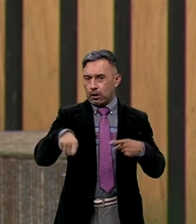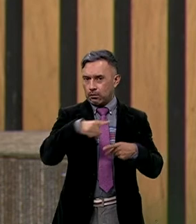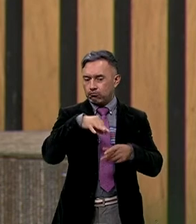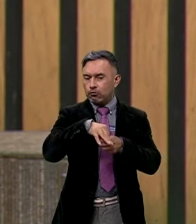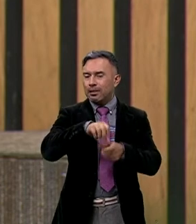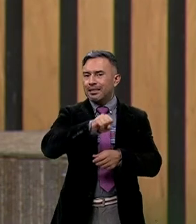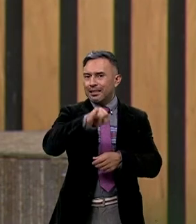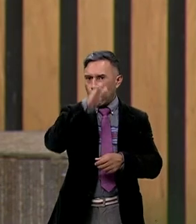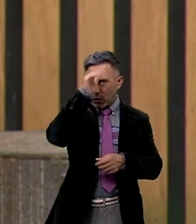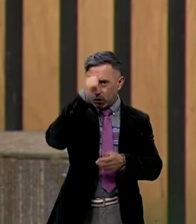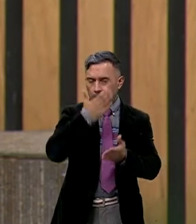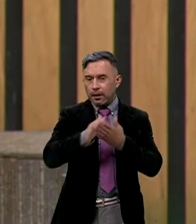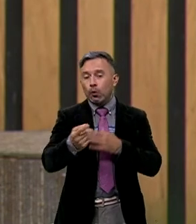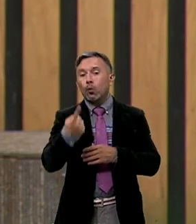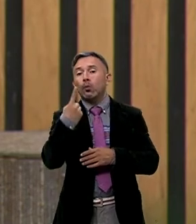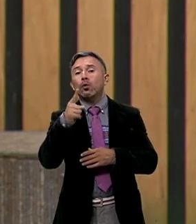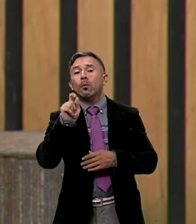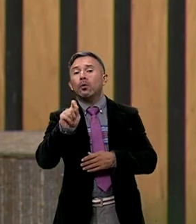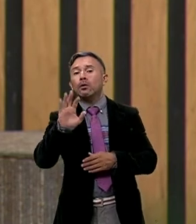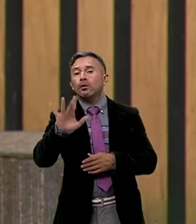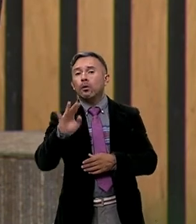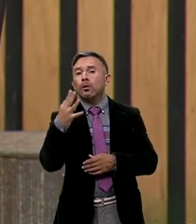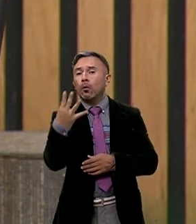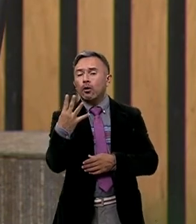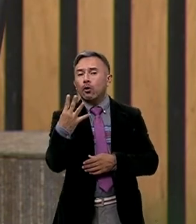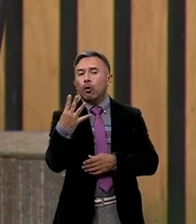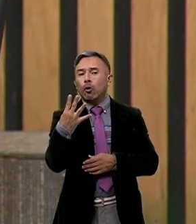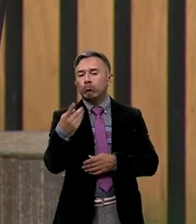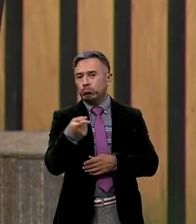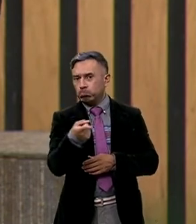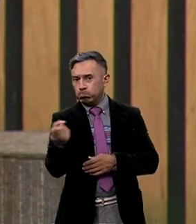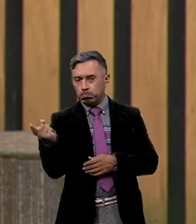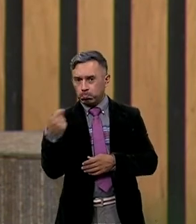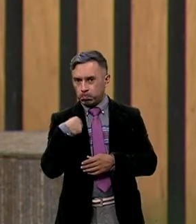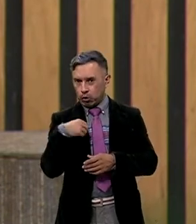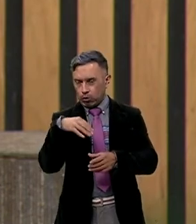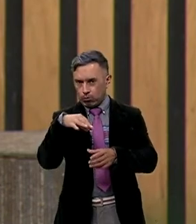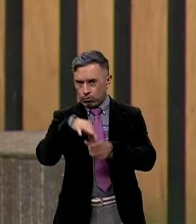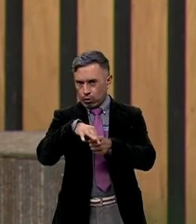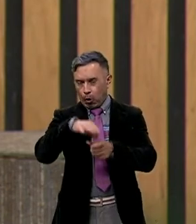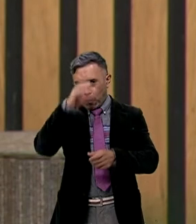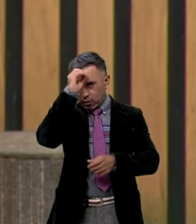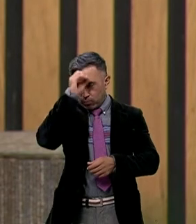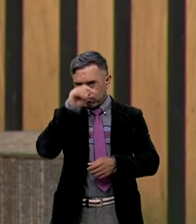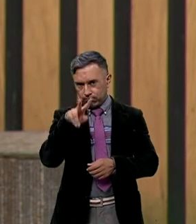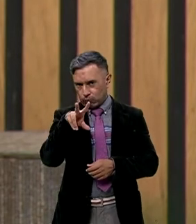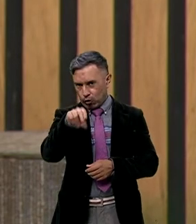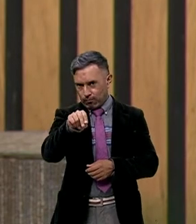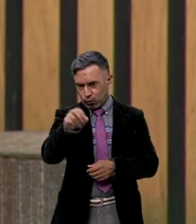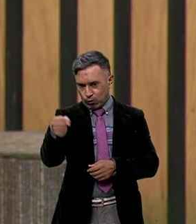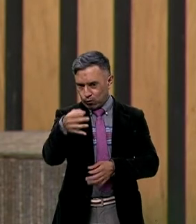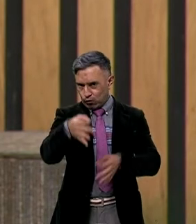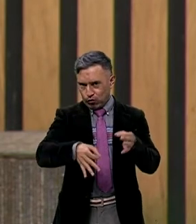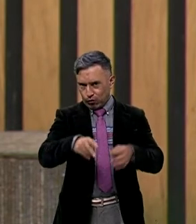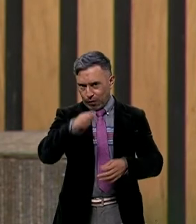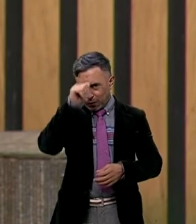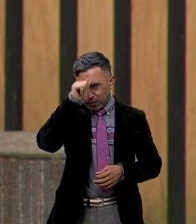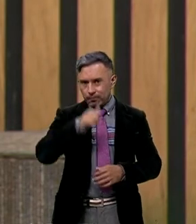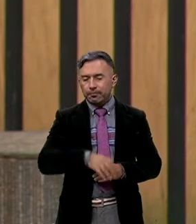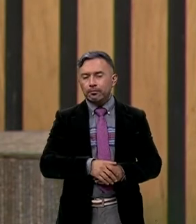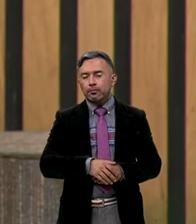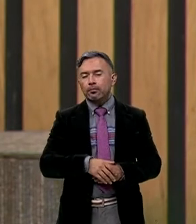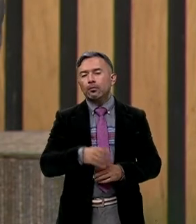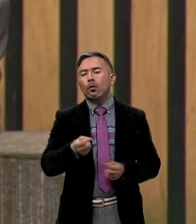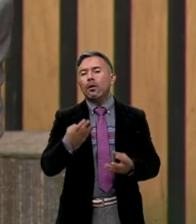y hubo un 1.54 quienes emitieron una opinión negativa hablamos de